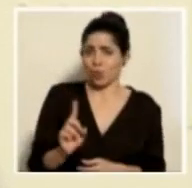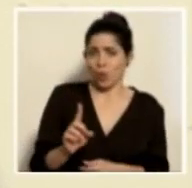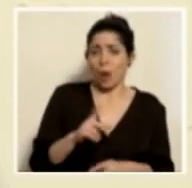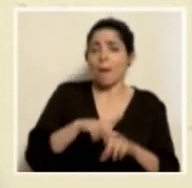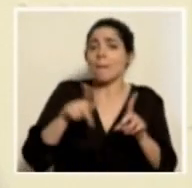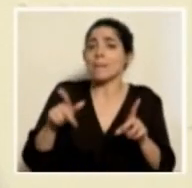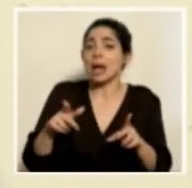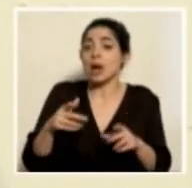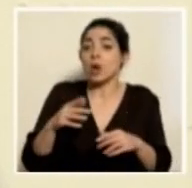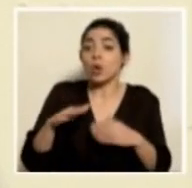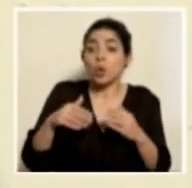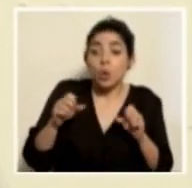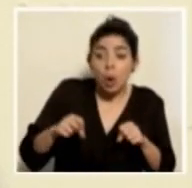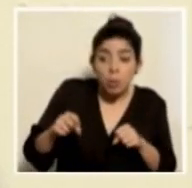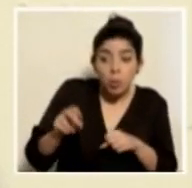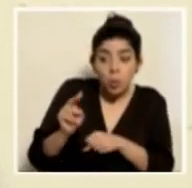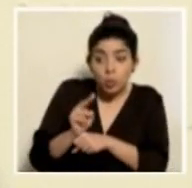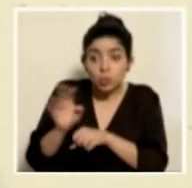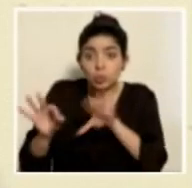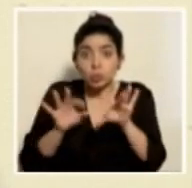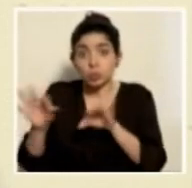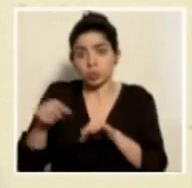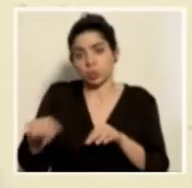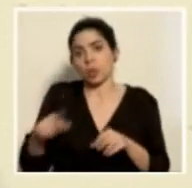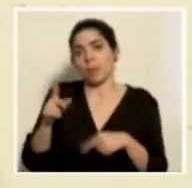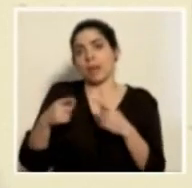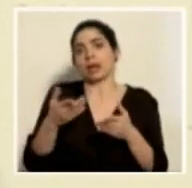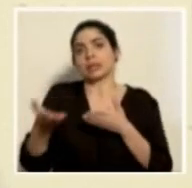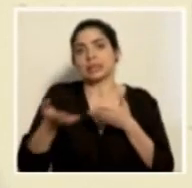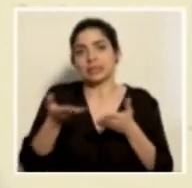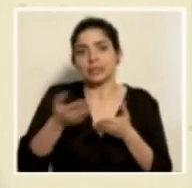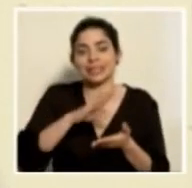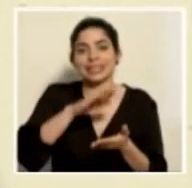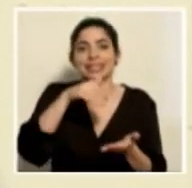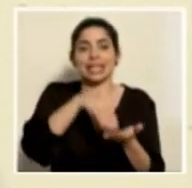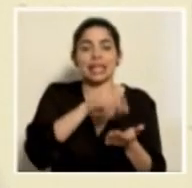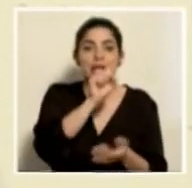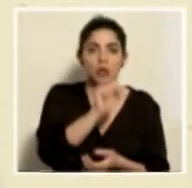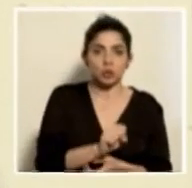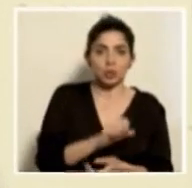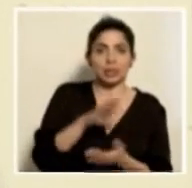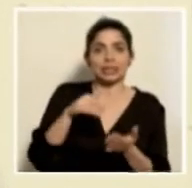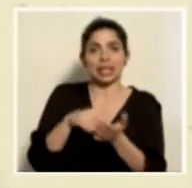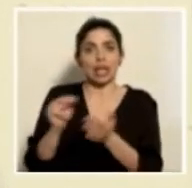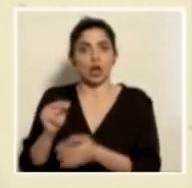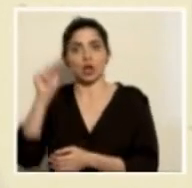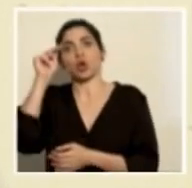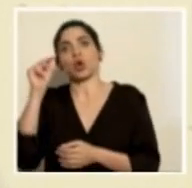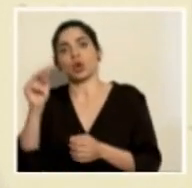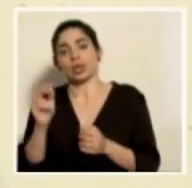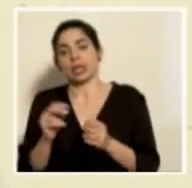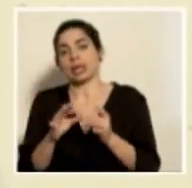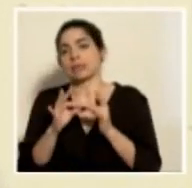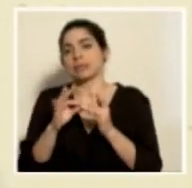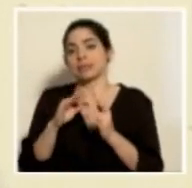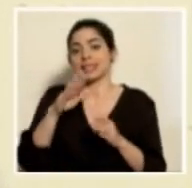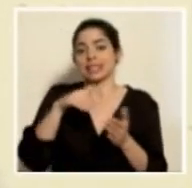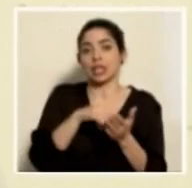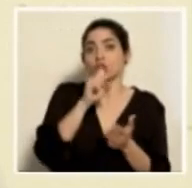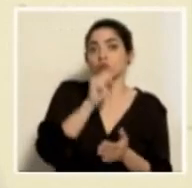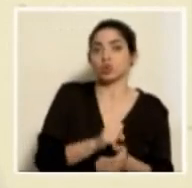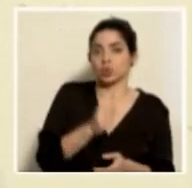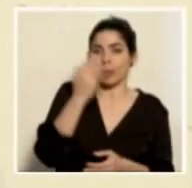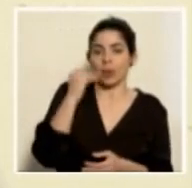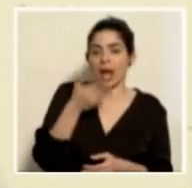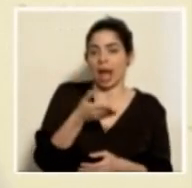que podemos justamente disponer ya se van a poner a servicio de la Central Sur y la Central Norte, en mayor cantidad Central Sur, porque ahí es donde